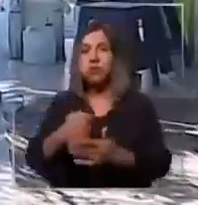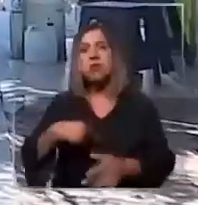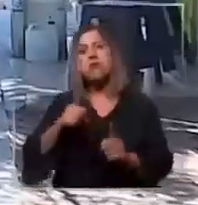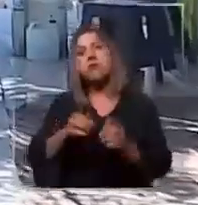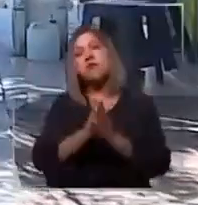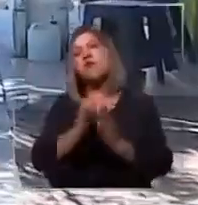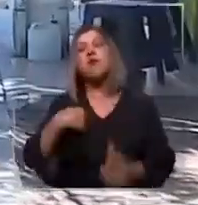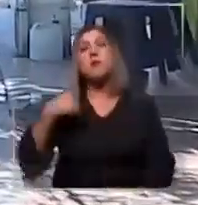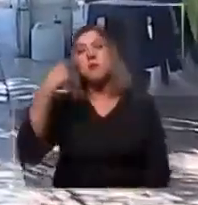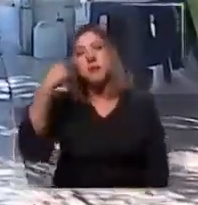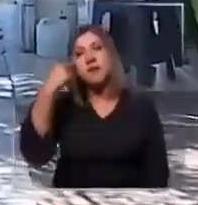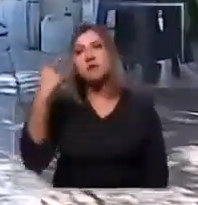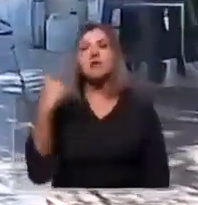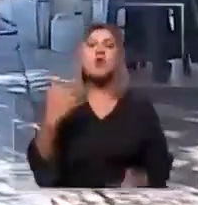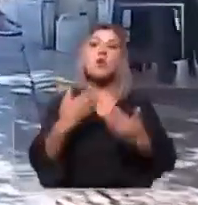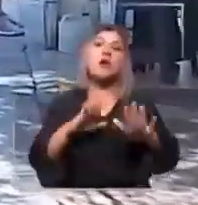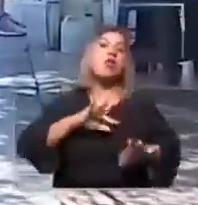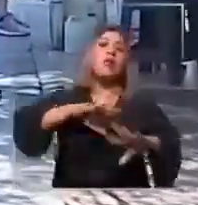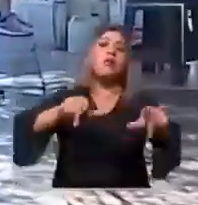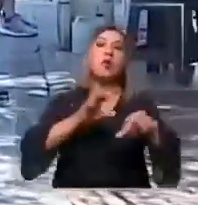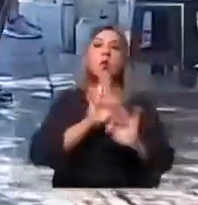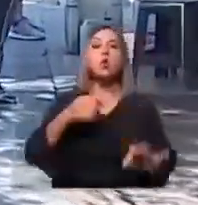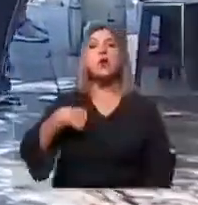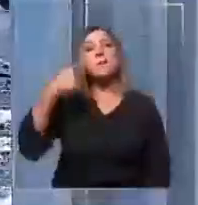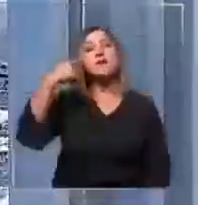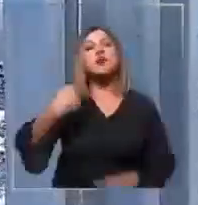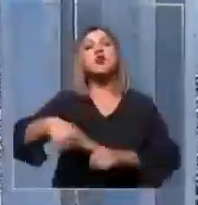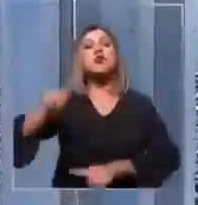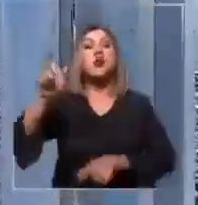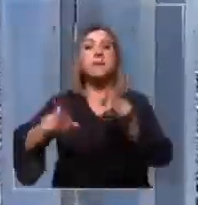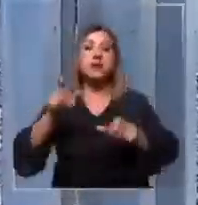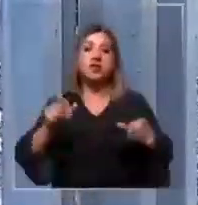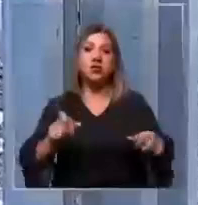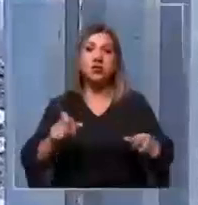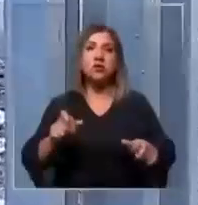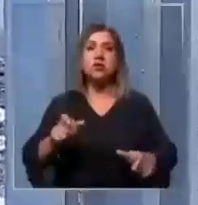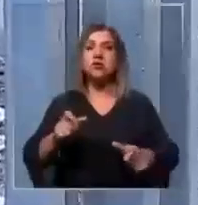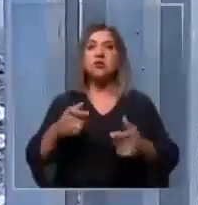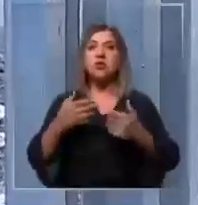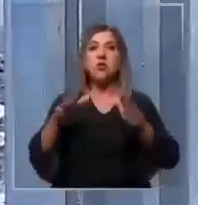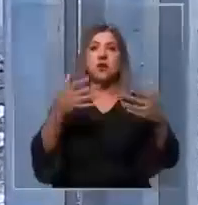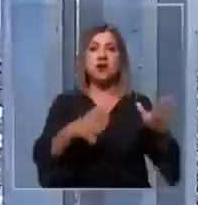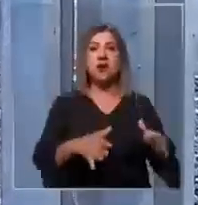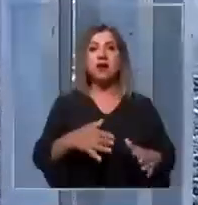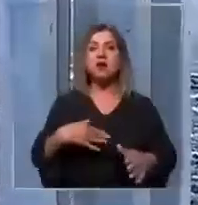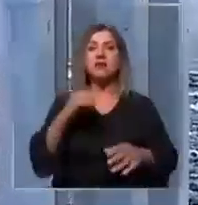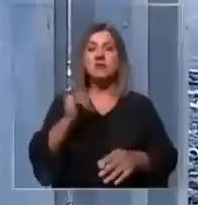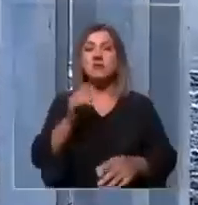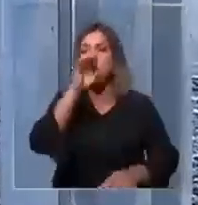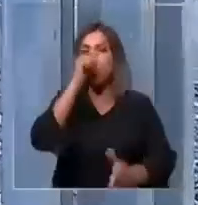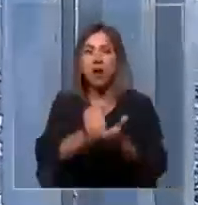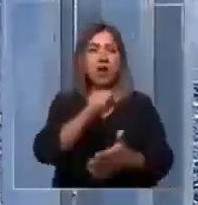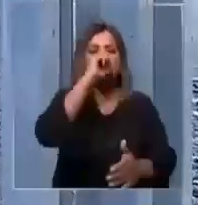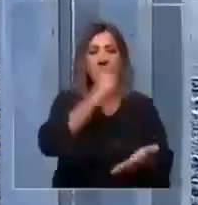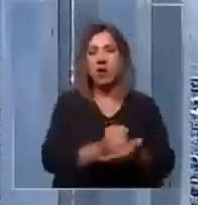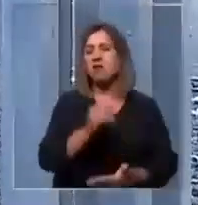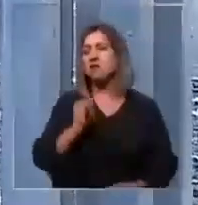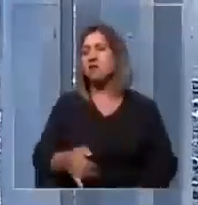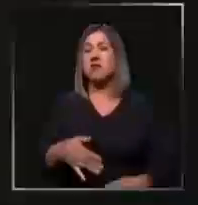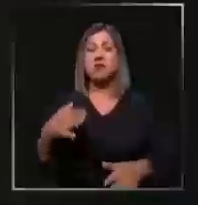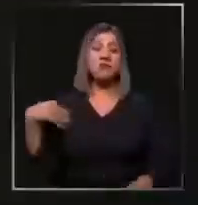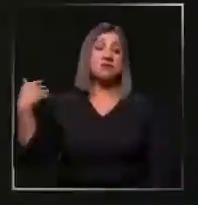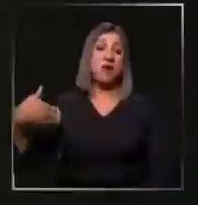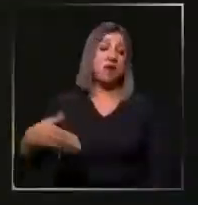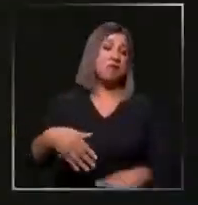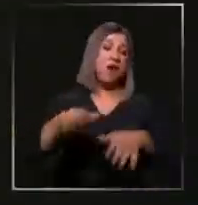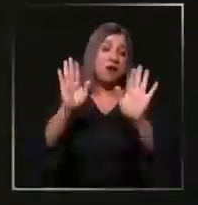poquito. Bueno, que cualquier ladrón no va a pensar nunca en la demás gente. Mal, pero ya todo, en todos lados no estafan, de todo hacen una estafa últimamente. Así